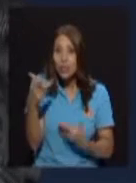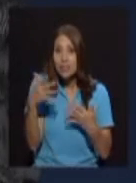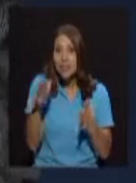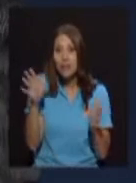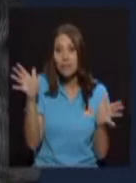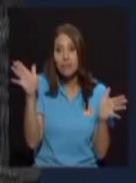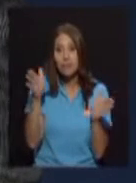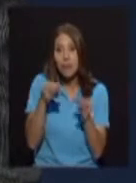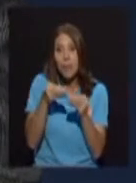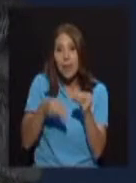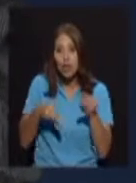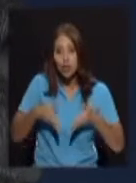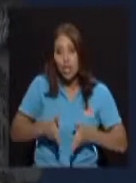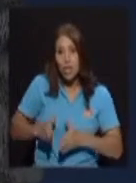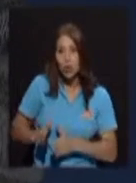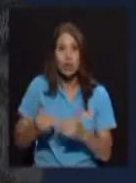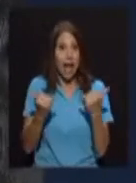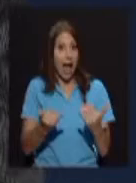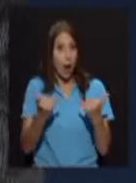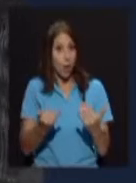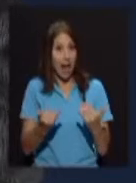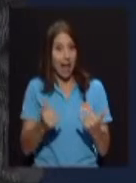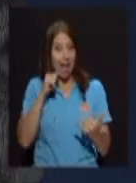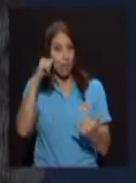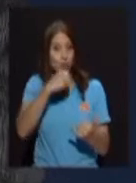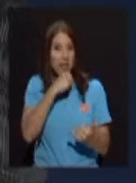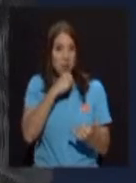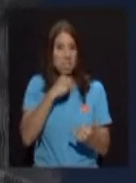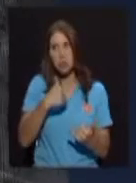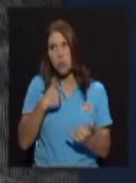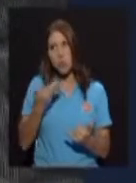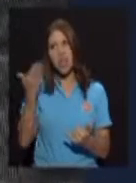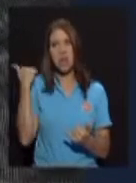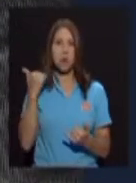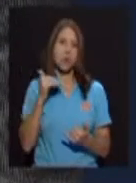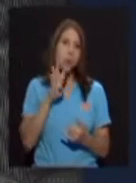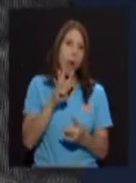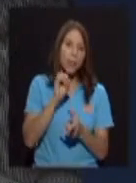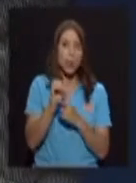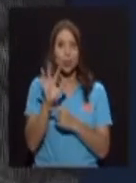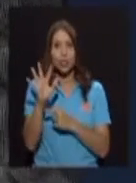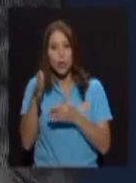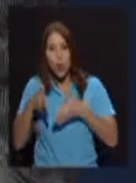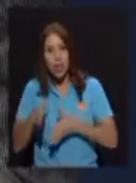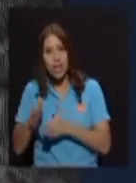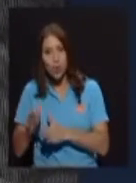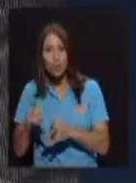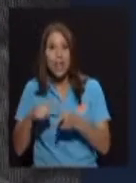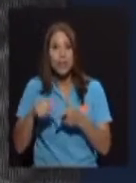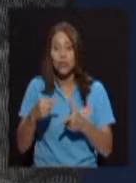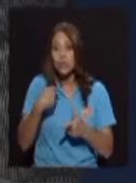Los adultos mayores ahora, en promedio, tuvieron entre 4 y 5 hijos. Entonces, cuando uno ve el tipo de